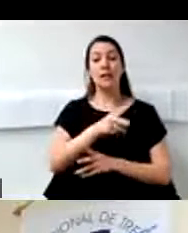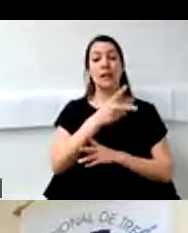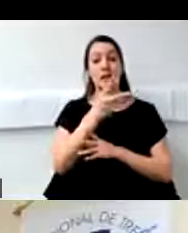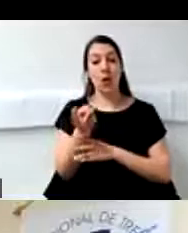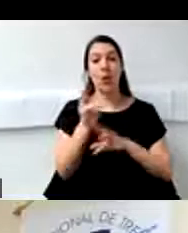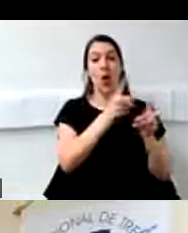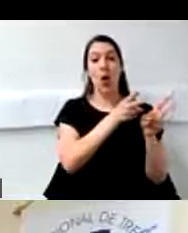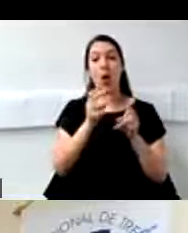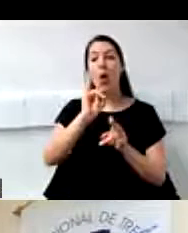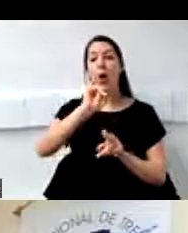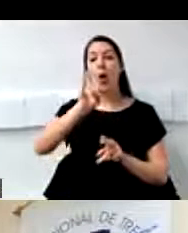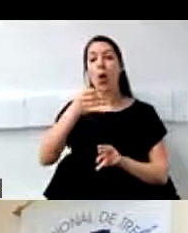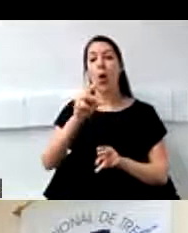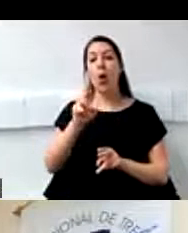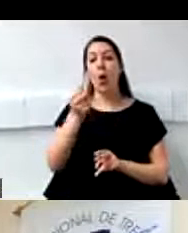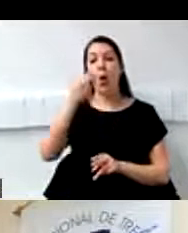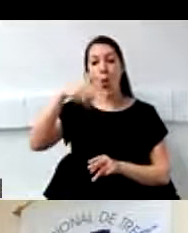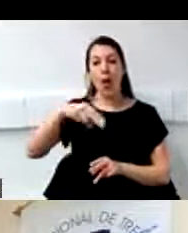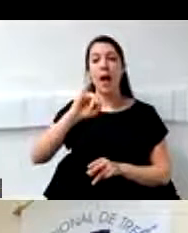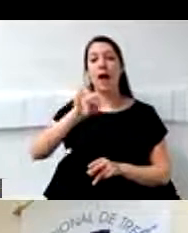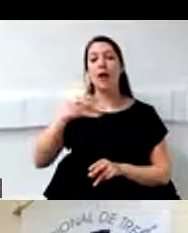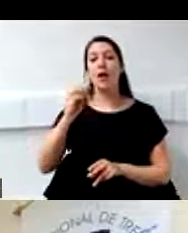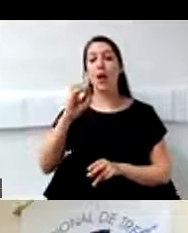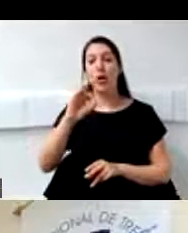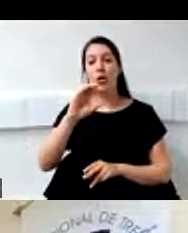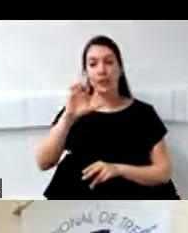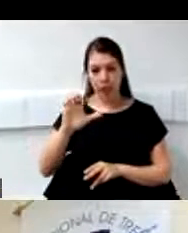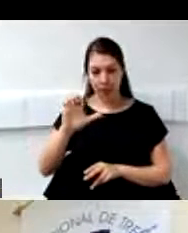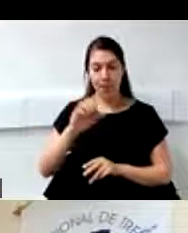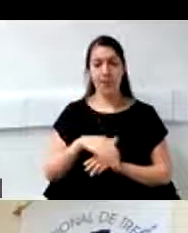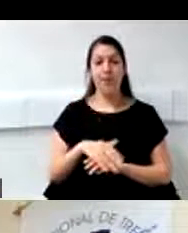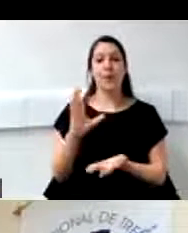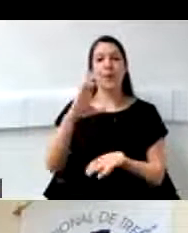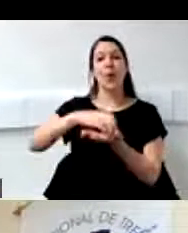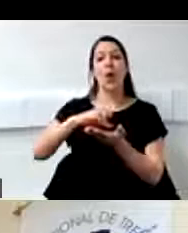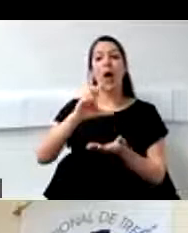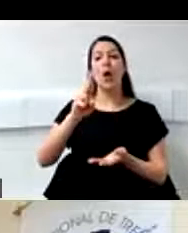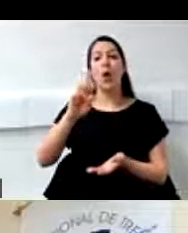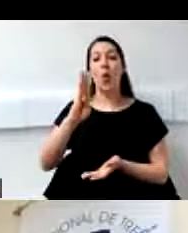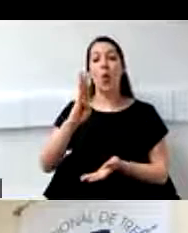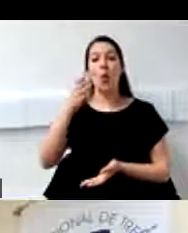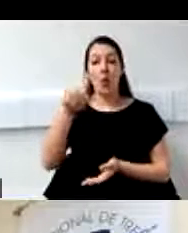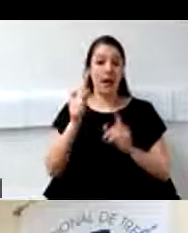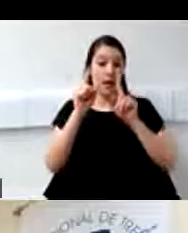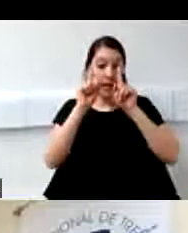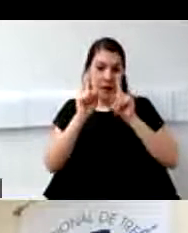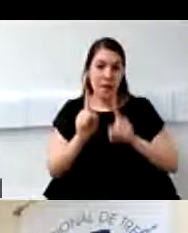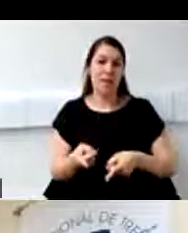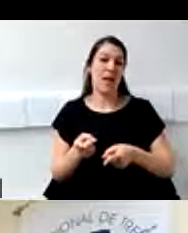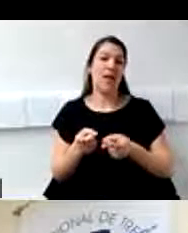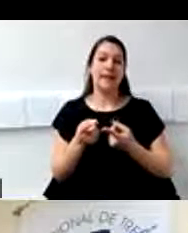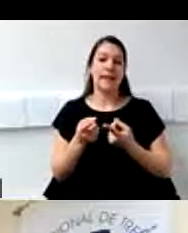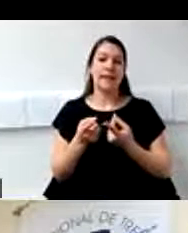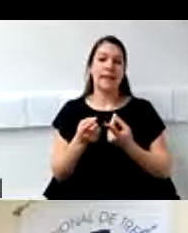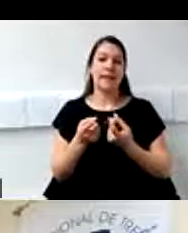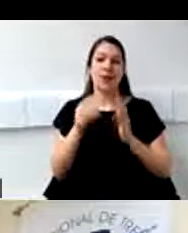de Juan José Moré de Lupa, que está urgido también por los horarios